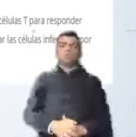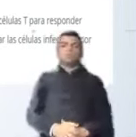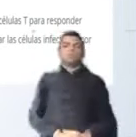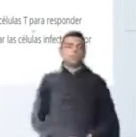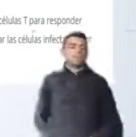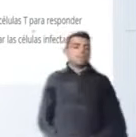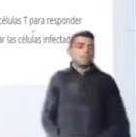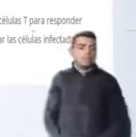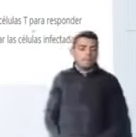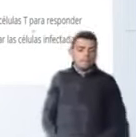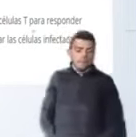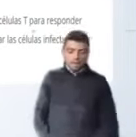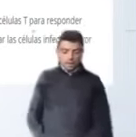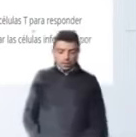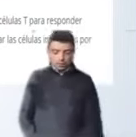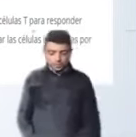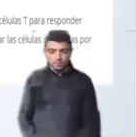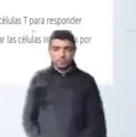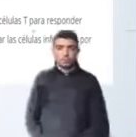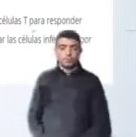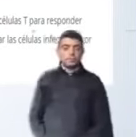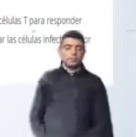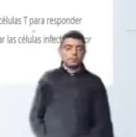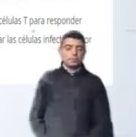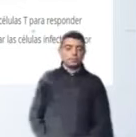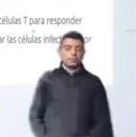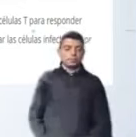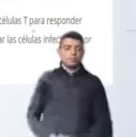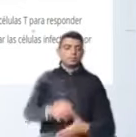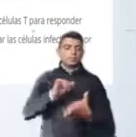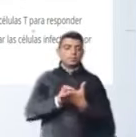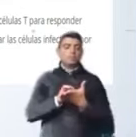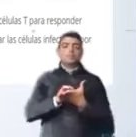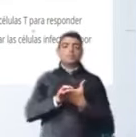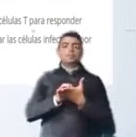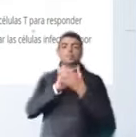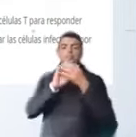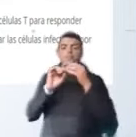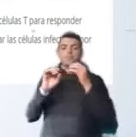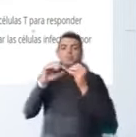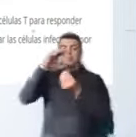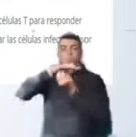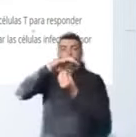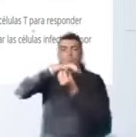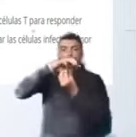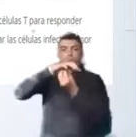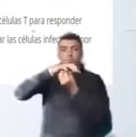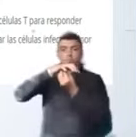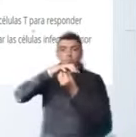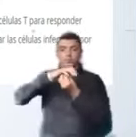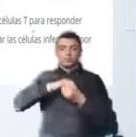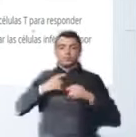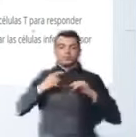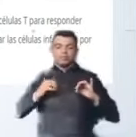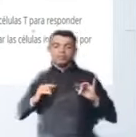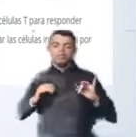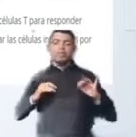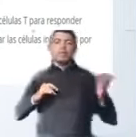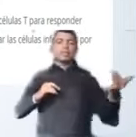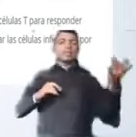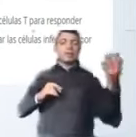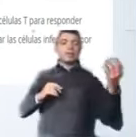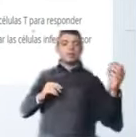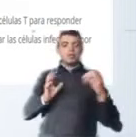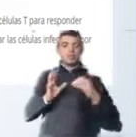Entonces así es como está el Exilium, el Ganoderma y el Cordyceps, esperando que se asome el coronavirus. Si usted